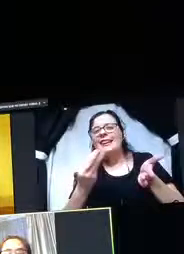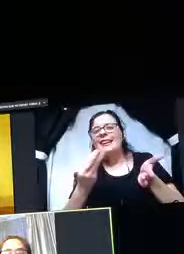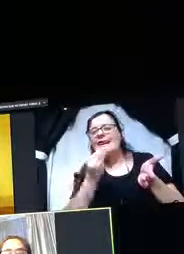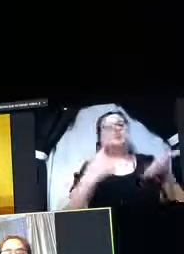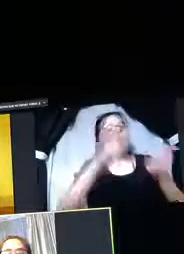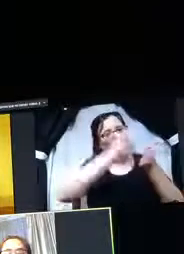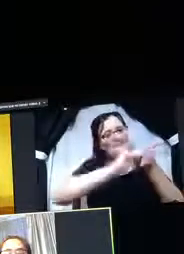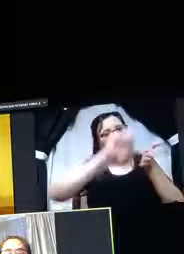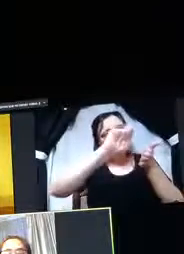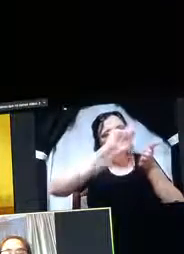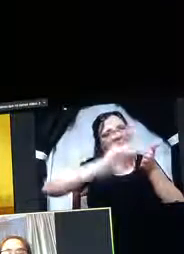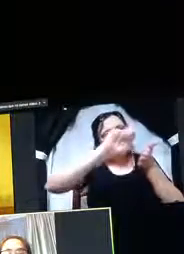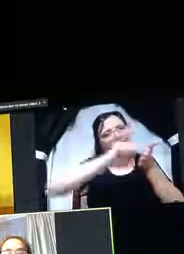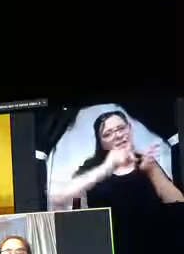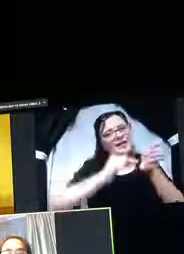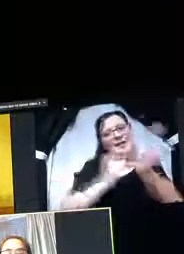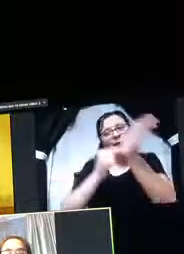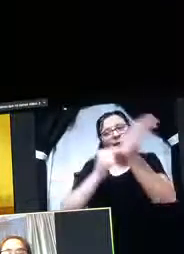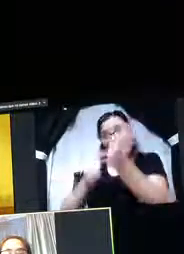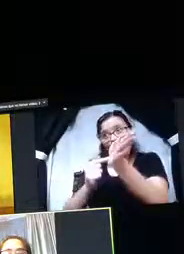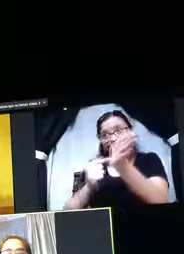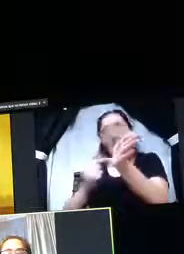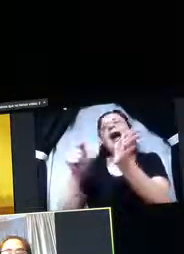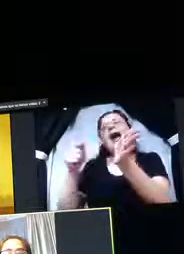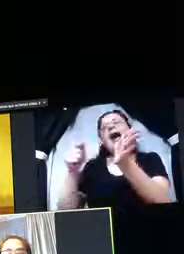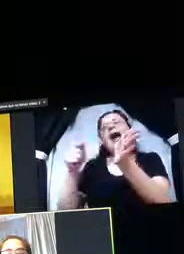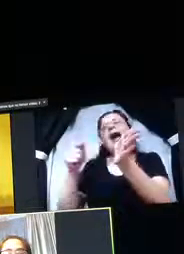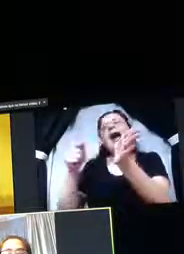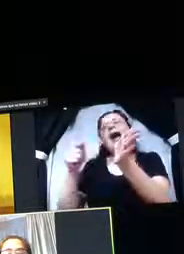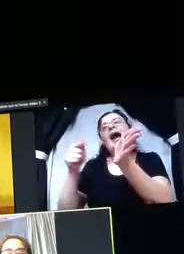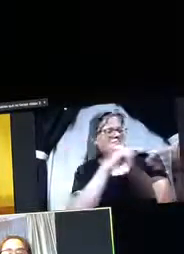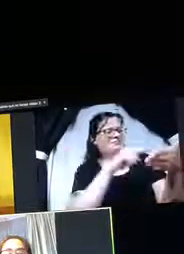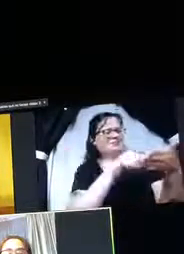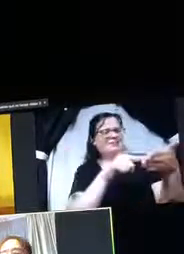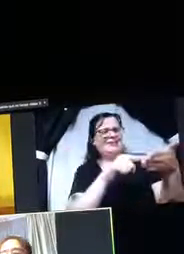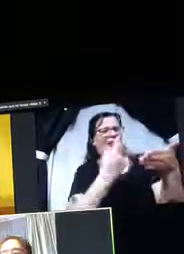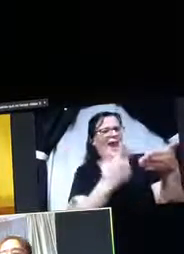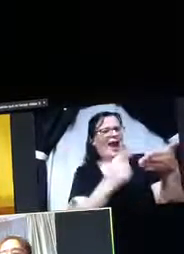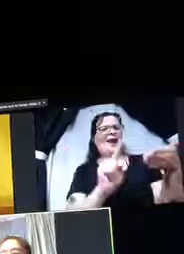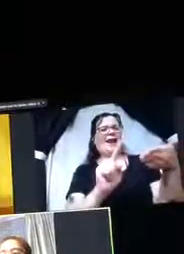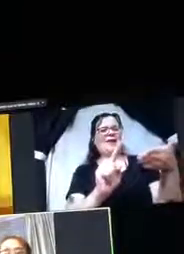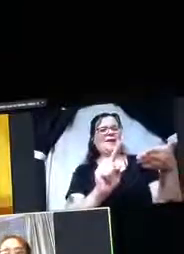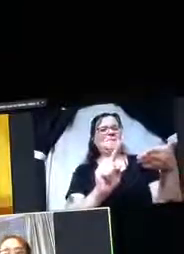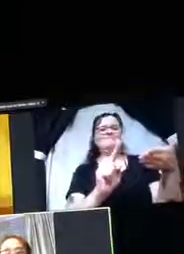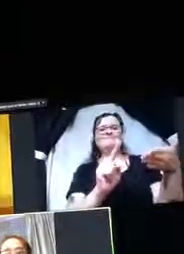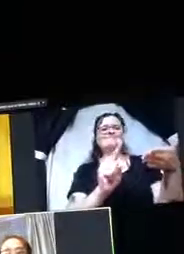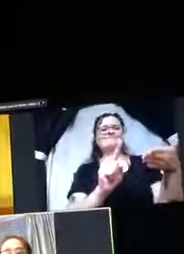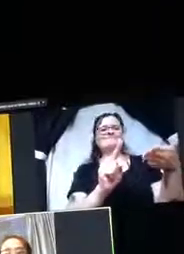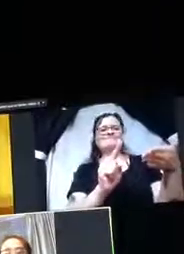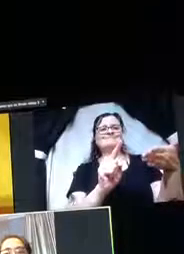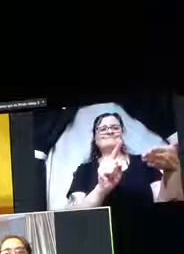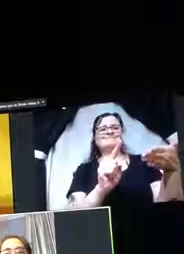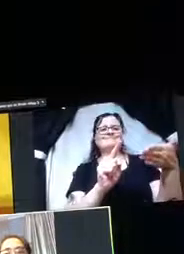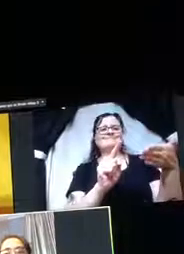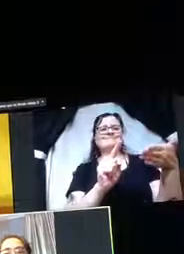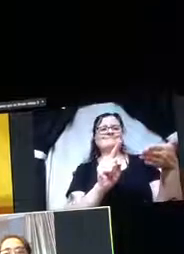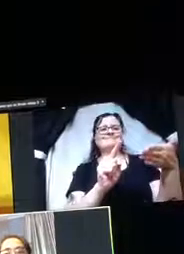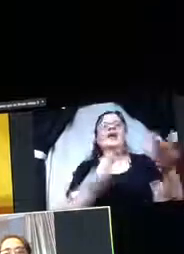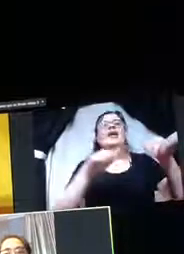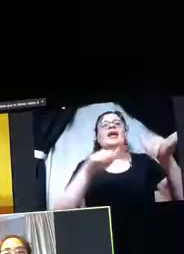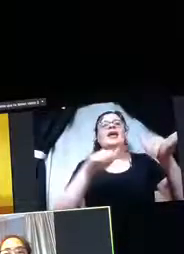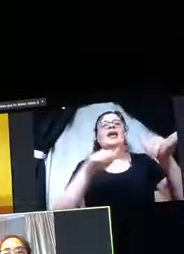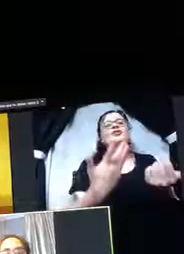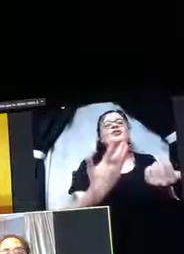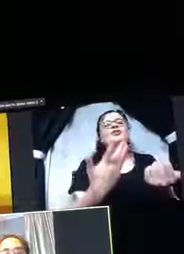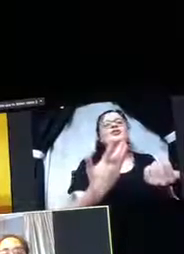casero con ella, y después me daba cuenta que no, claro, tiene que pasar por la experiencia, y uno está formado en